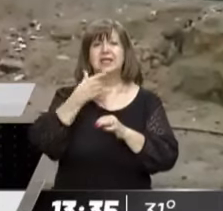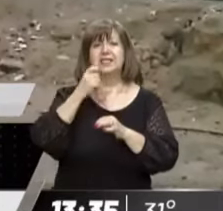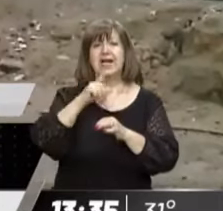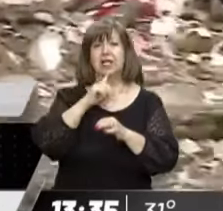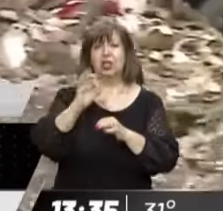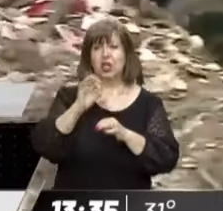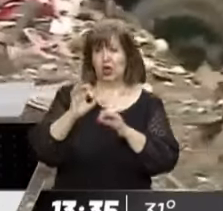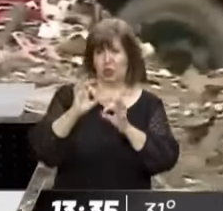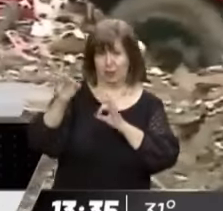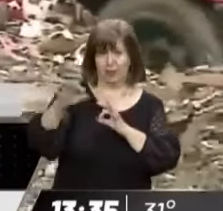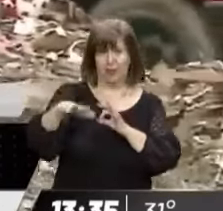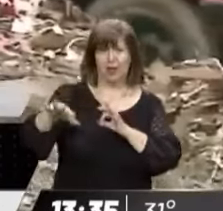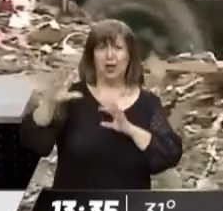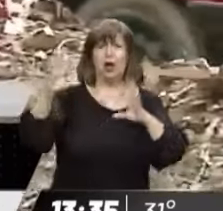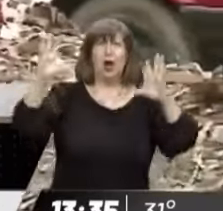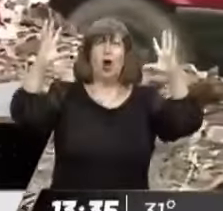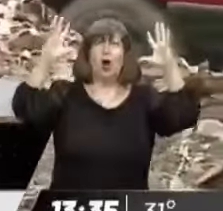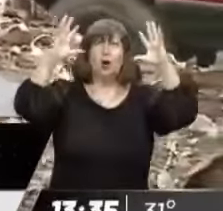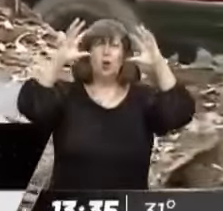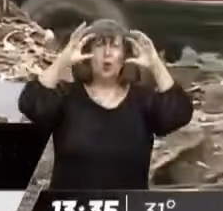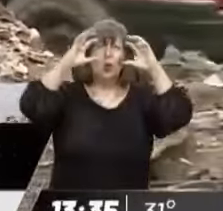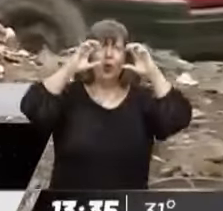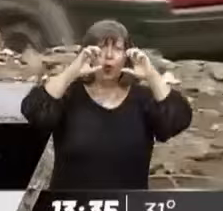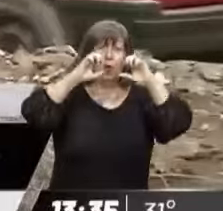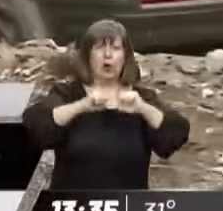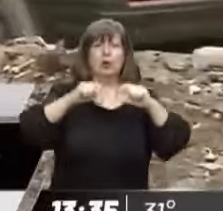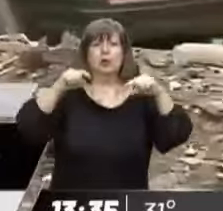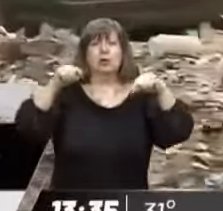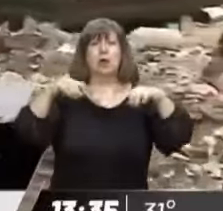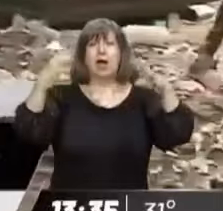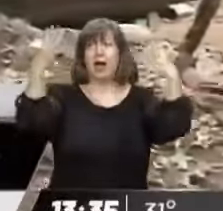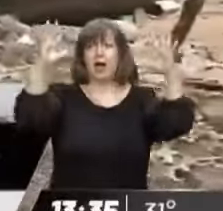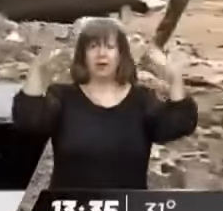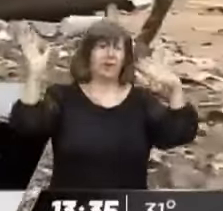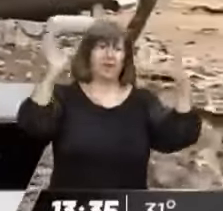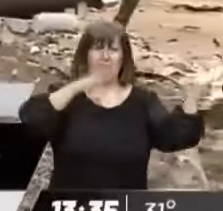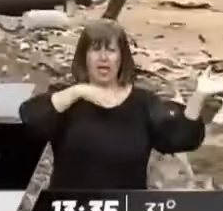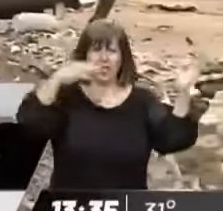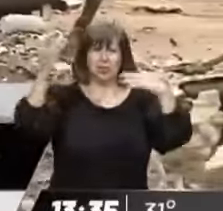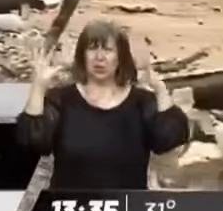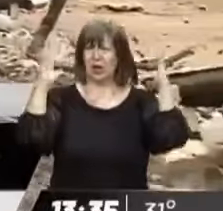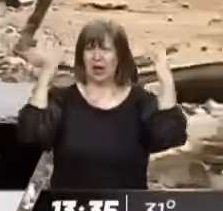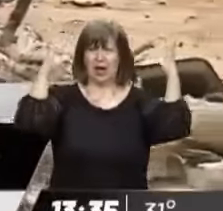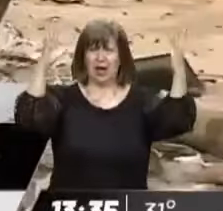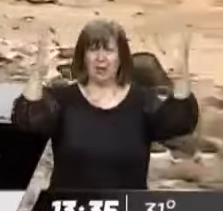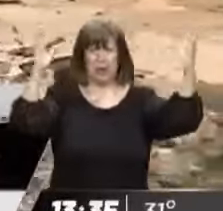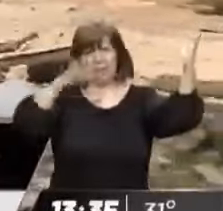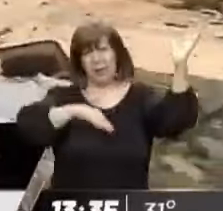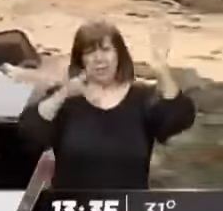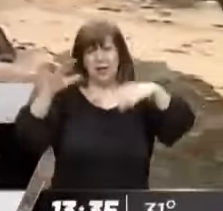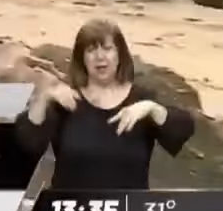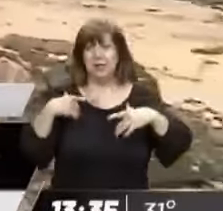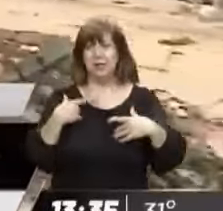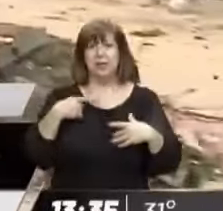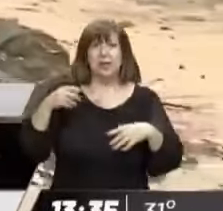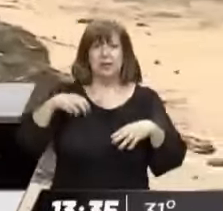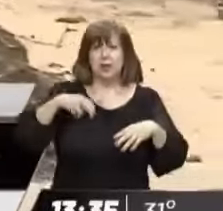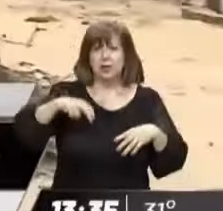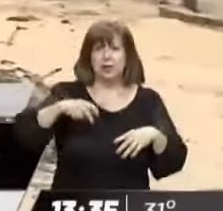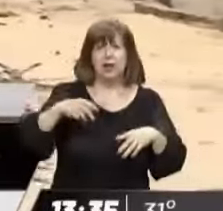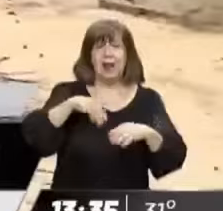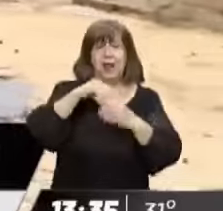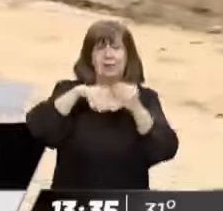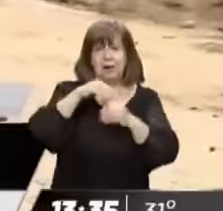noche. Un viento que botó todos los árboles y toda la gente saliendo con sus animalitos por aquí para